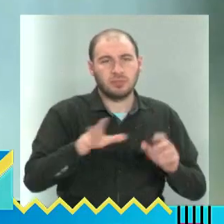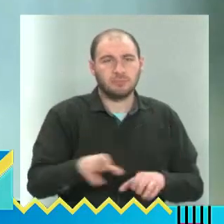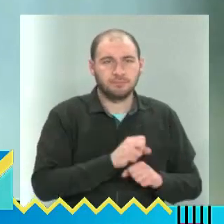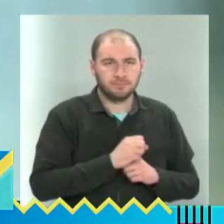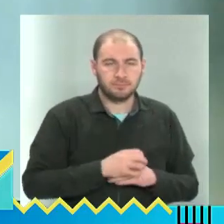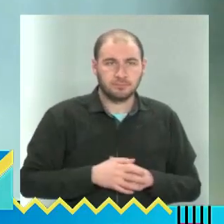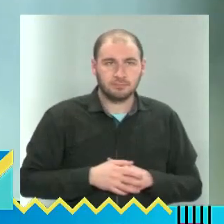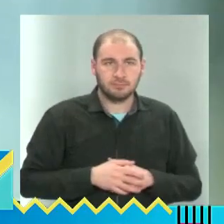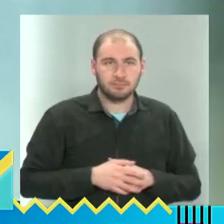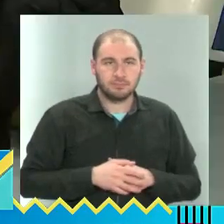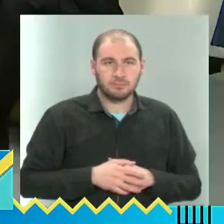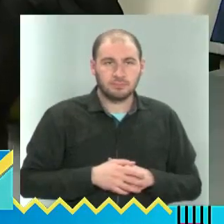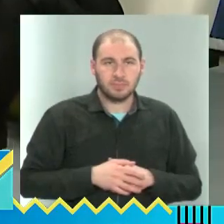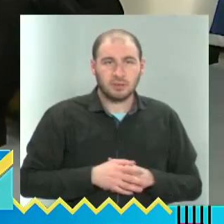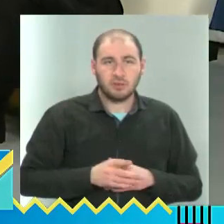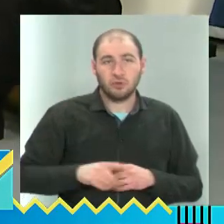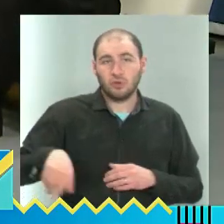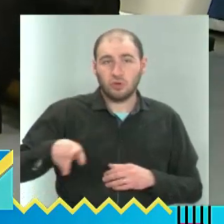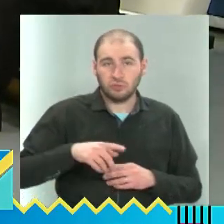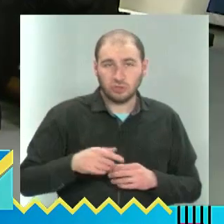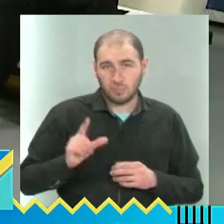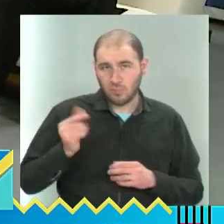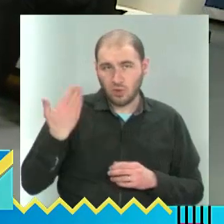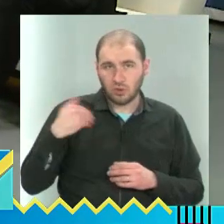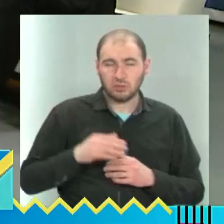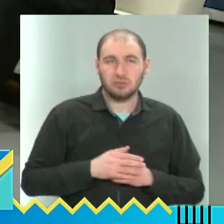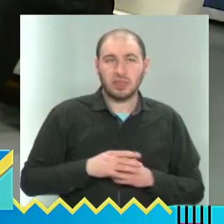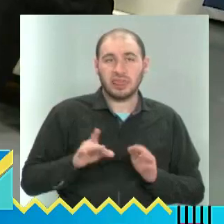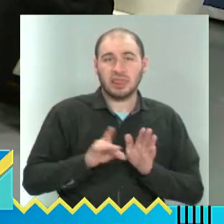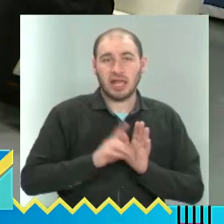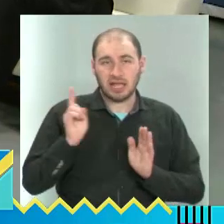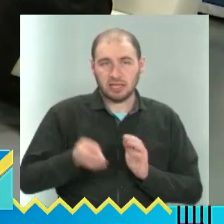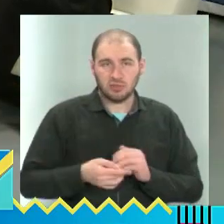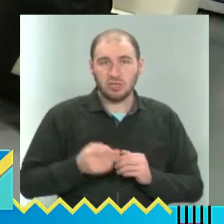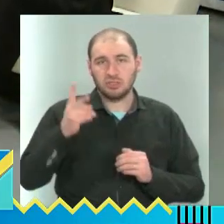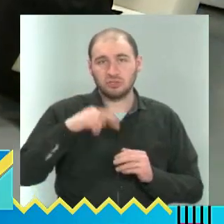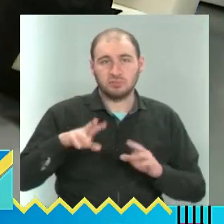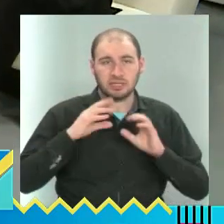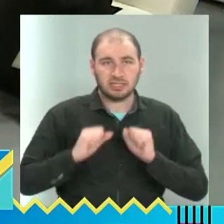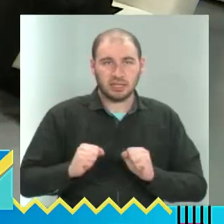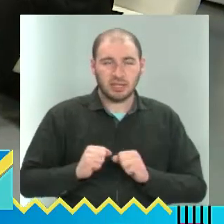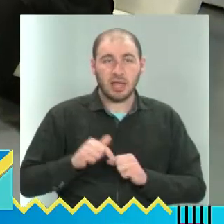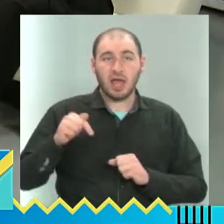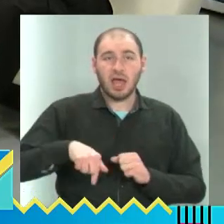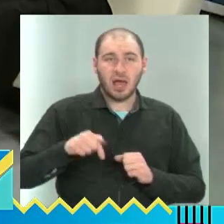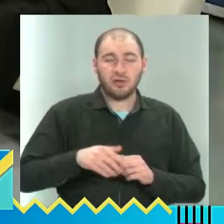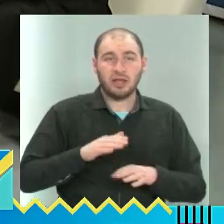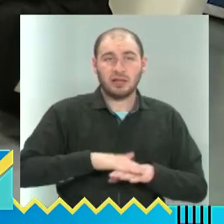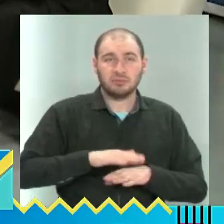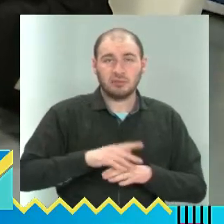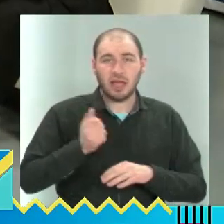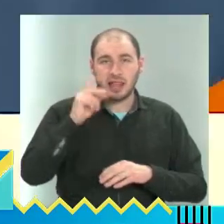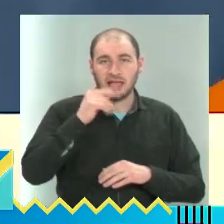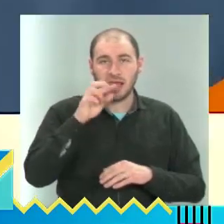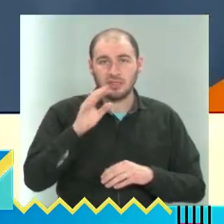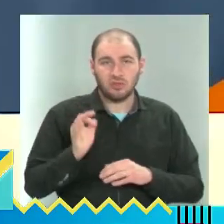personas. Bueno, nosotros hace poco hemos sacado un decreto con la subsecretaría que actualmente está a cargo de Alejandro